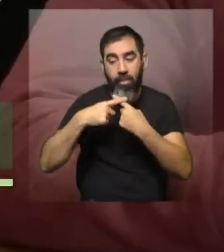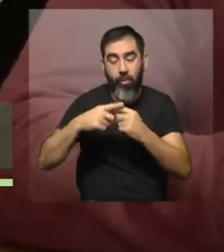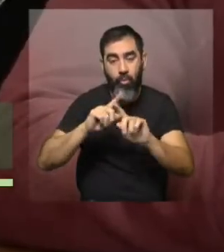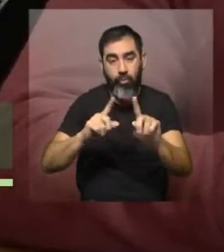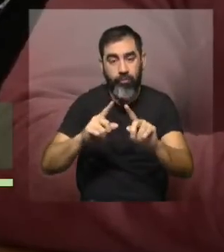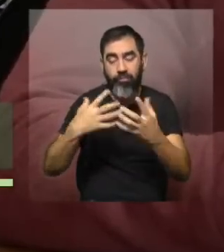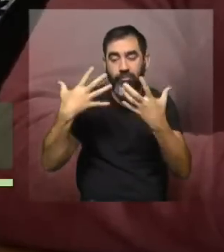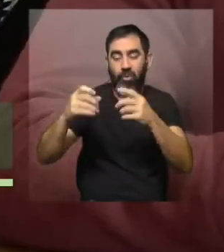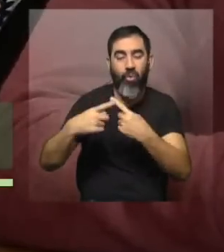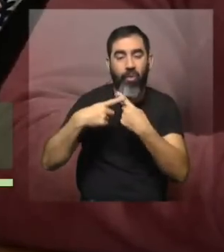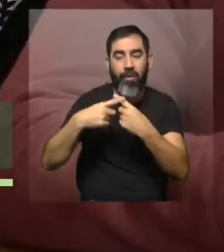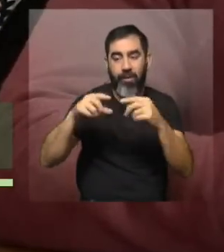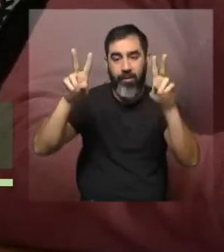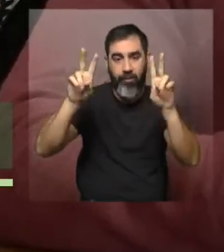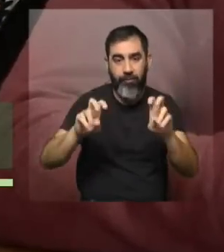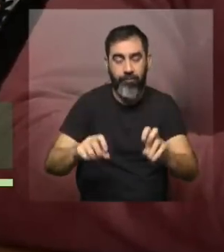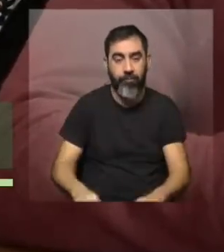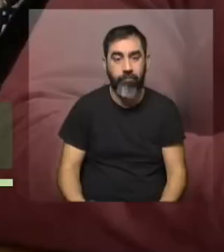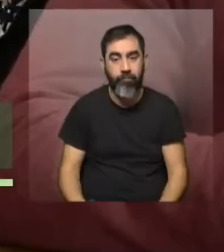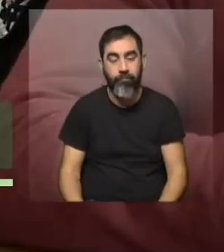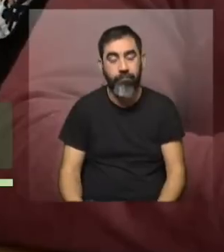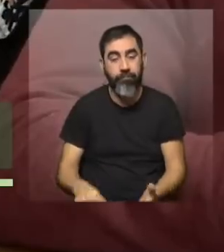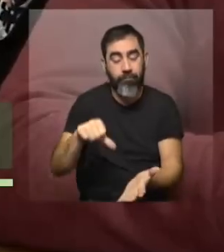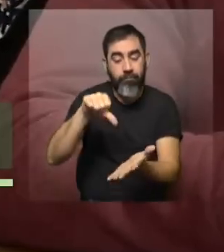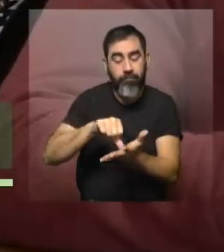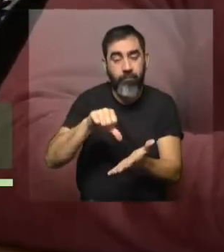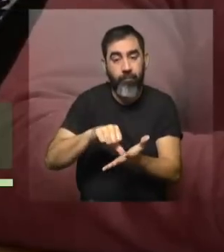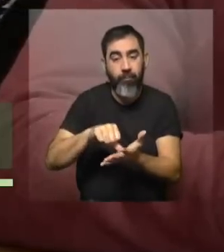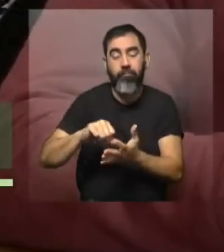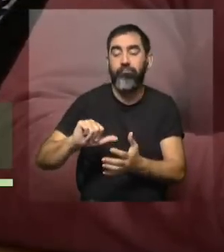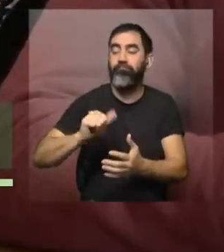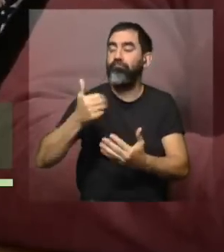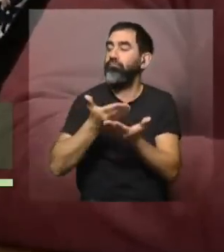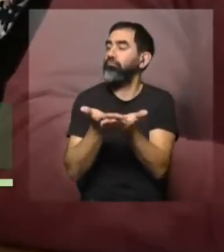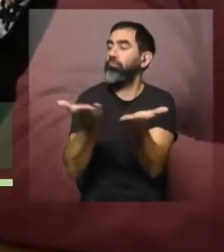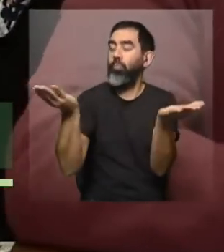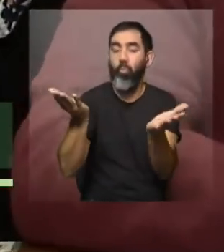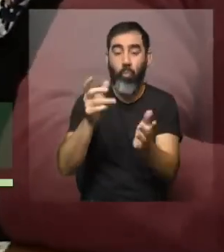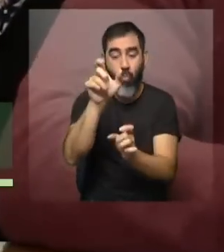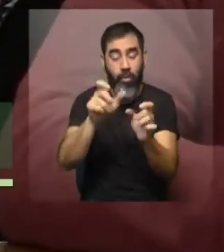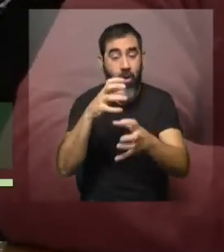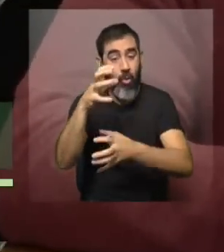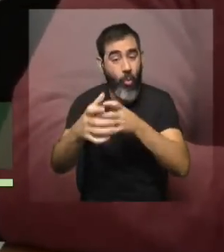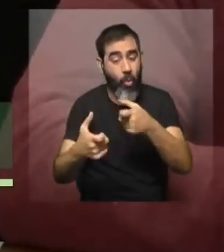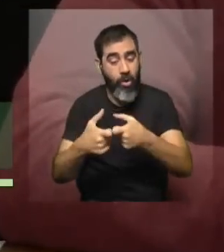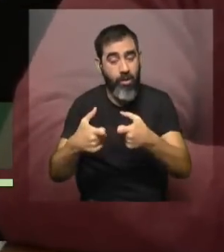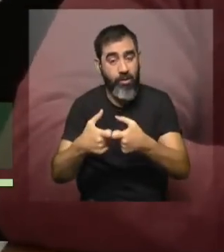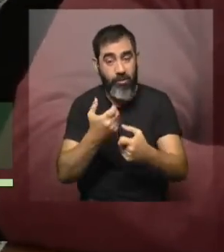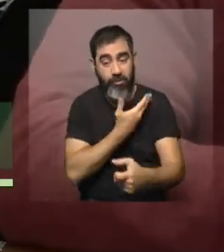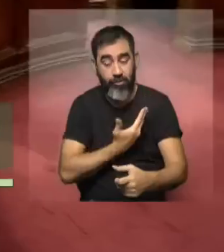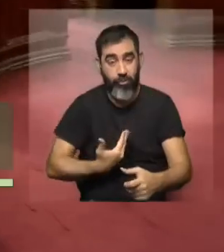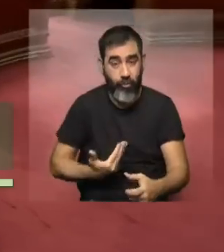no se quiere debatir el país exista que ha mostrado la coalición de gobierno